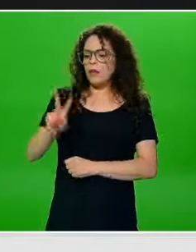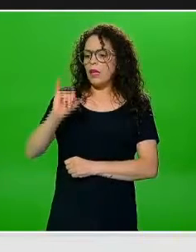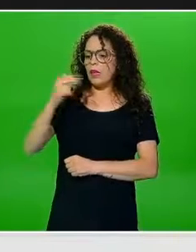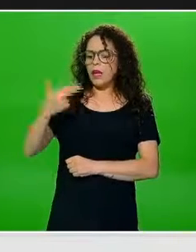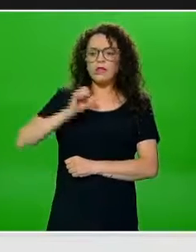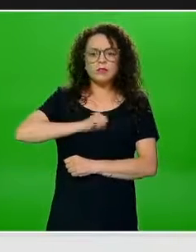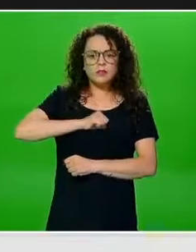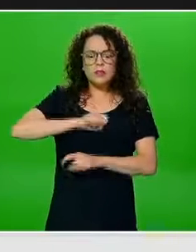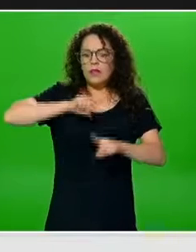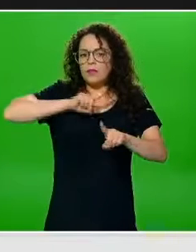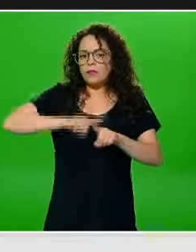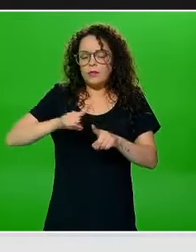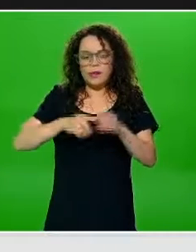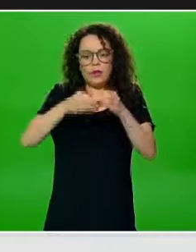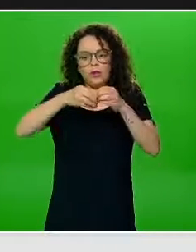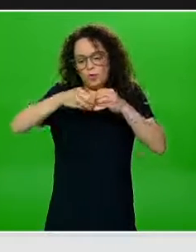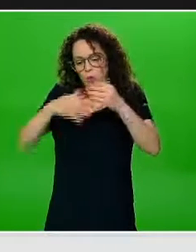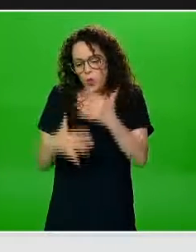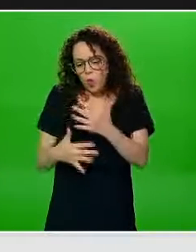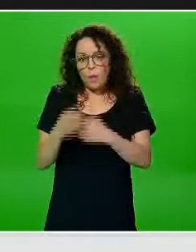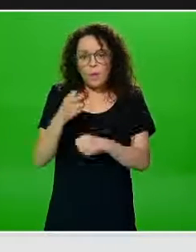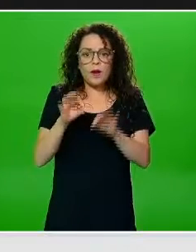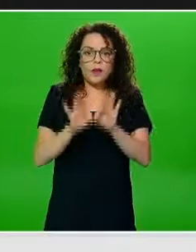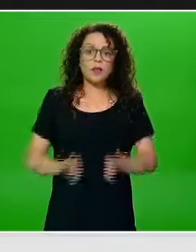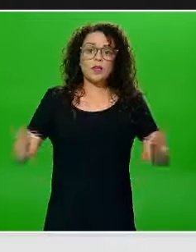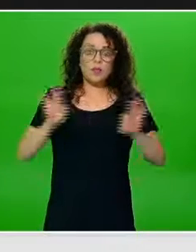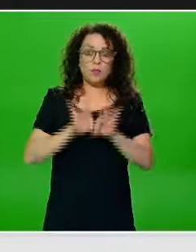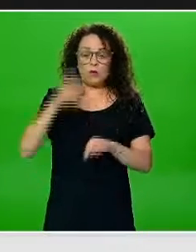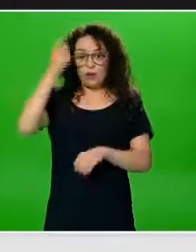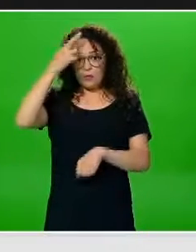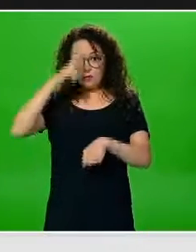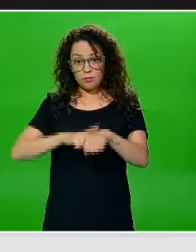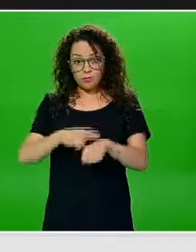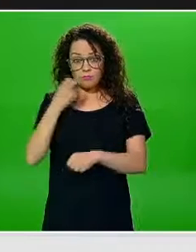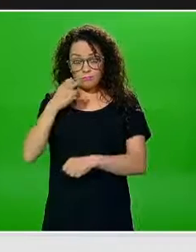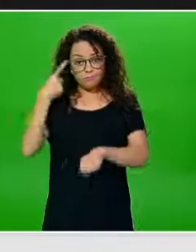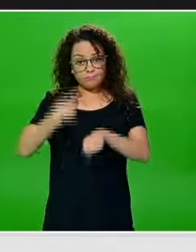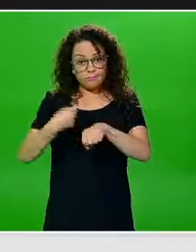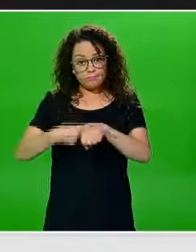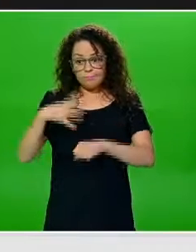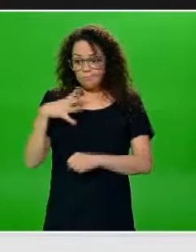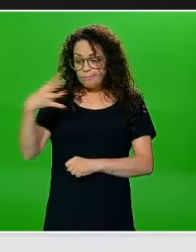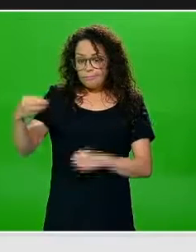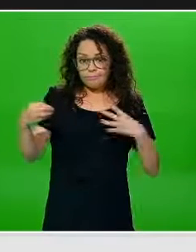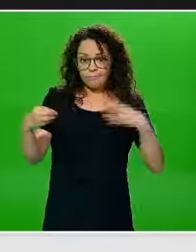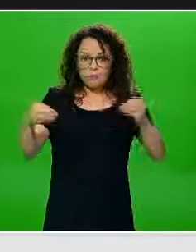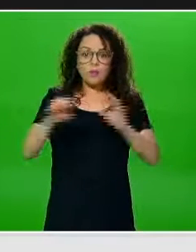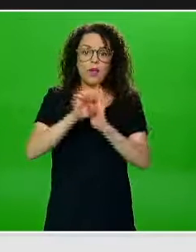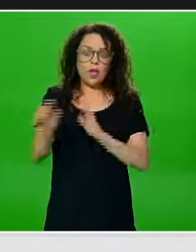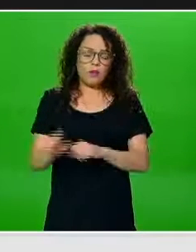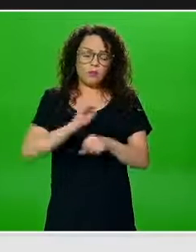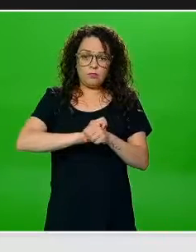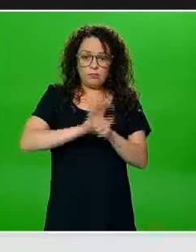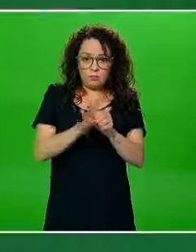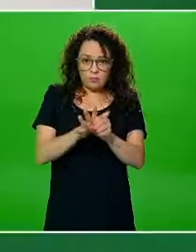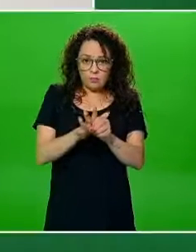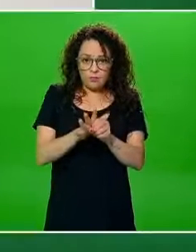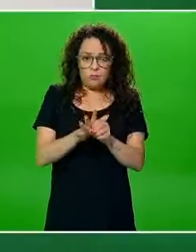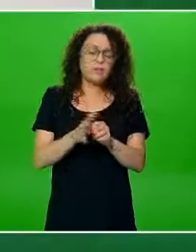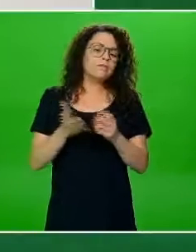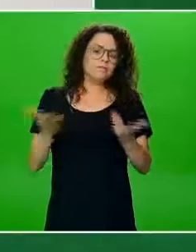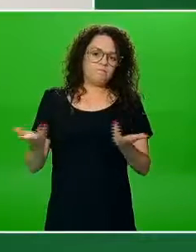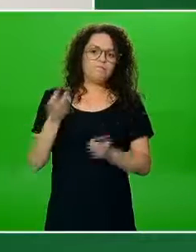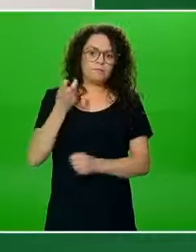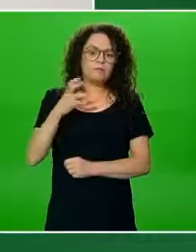Entonces, es importante específicamente en la dirección de enfermedades transmisibles con la COVID-19, pues